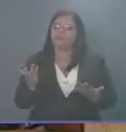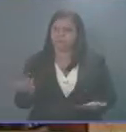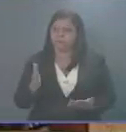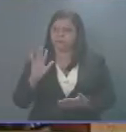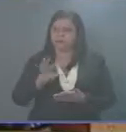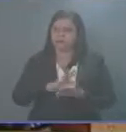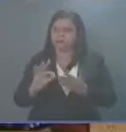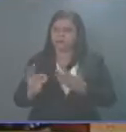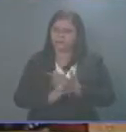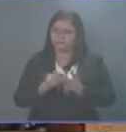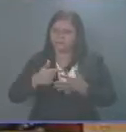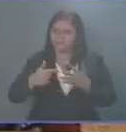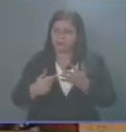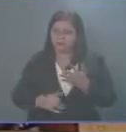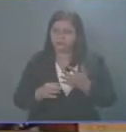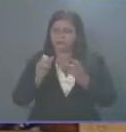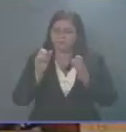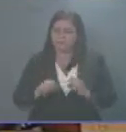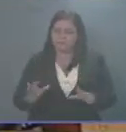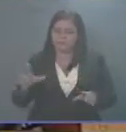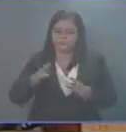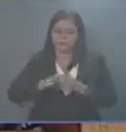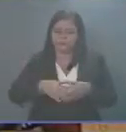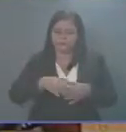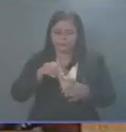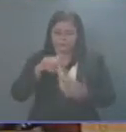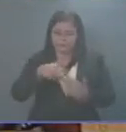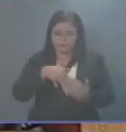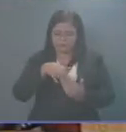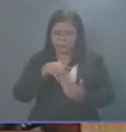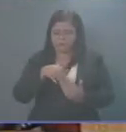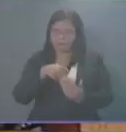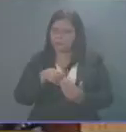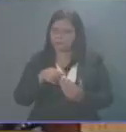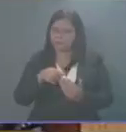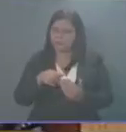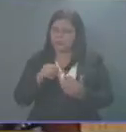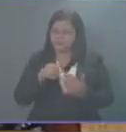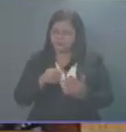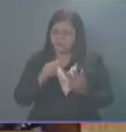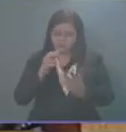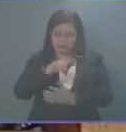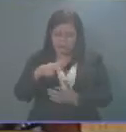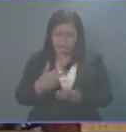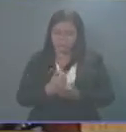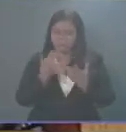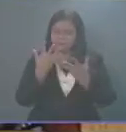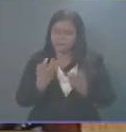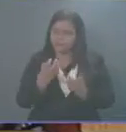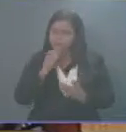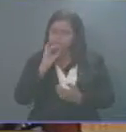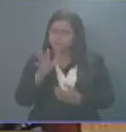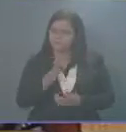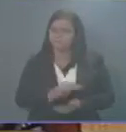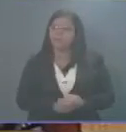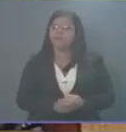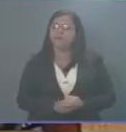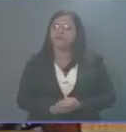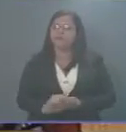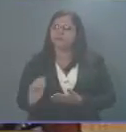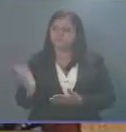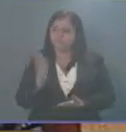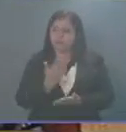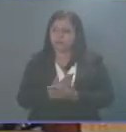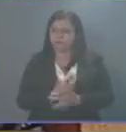respectivo proyecto de decreto para que pase a la Comisión de Hacienda y Especial del Presupuesto. Se trata de una iniciativa, es